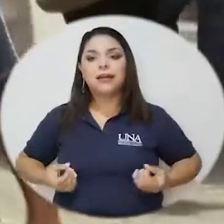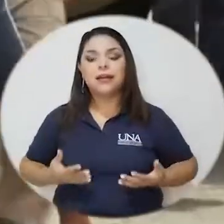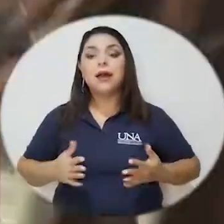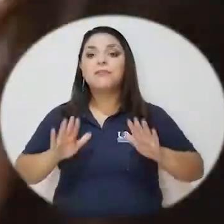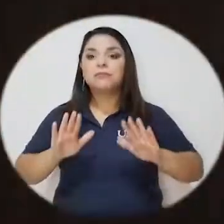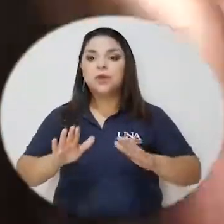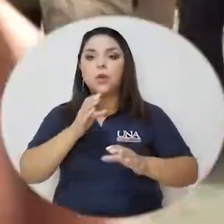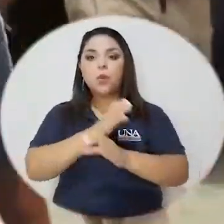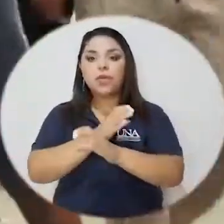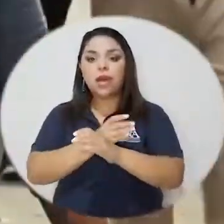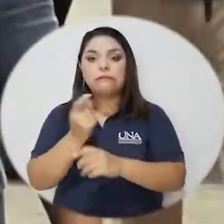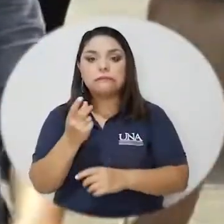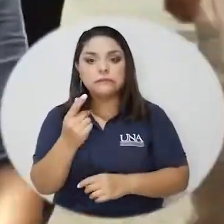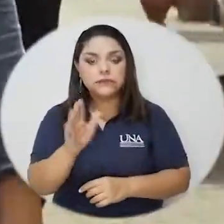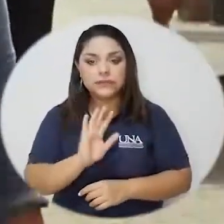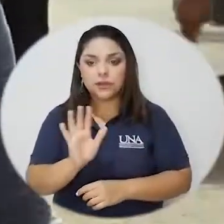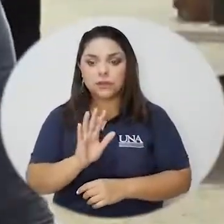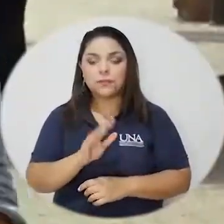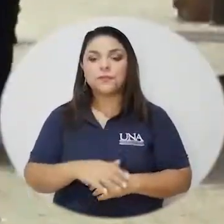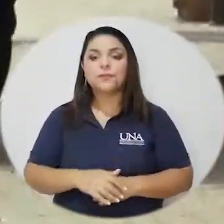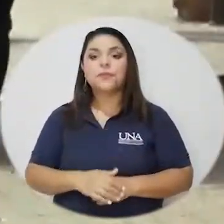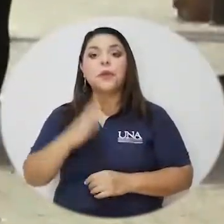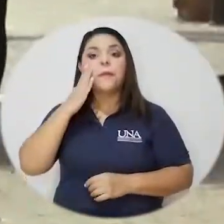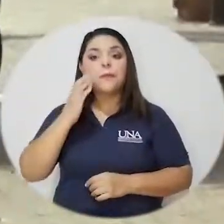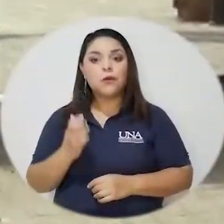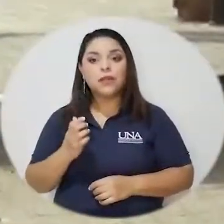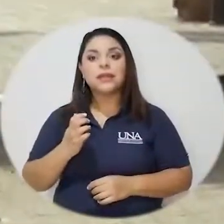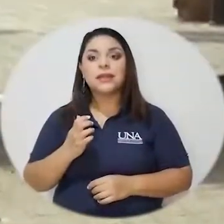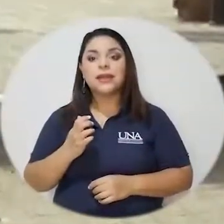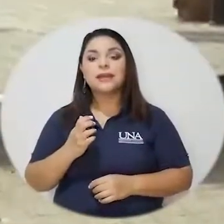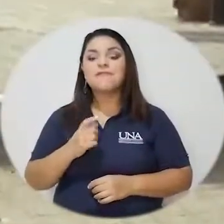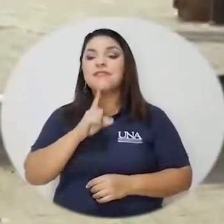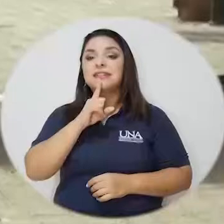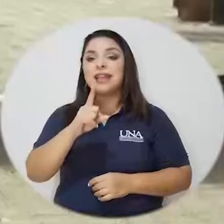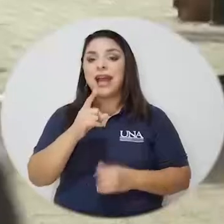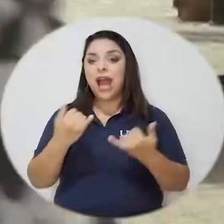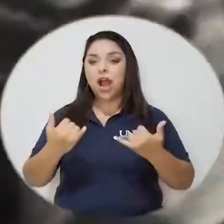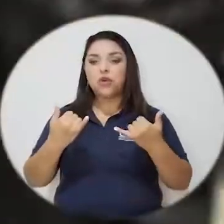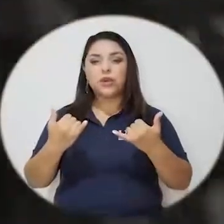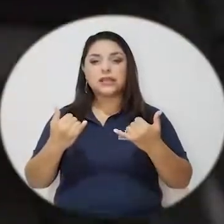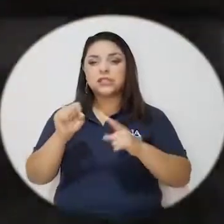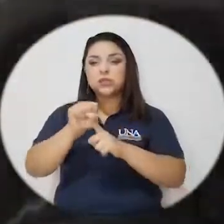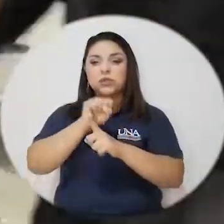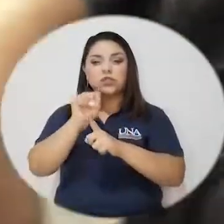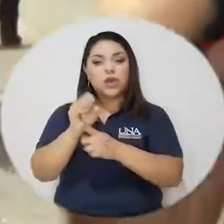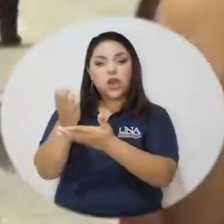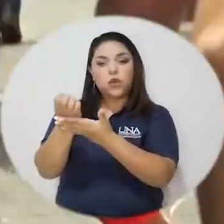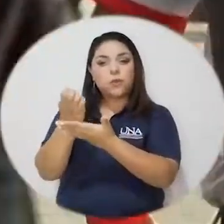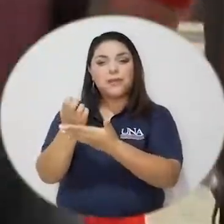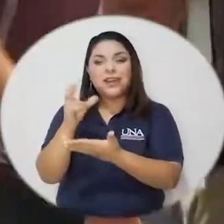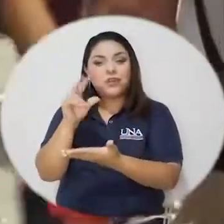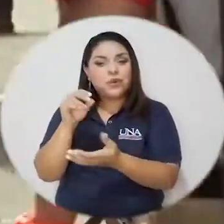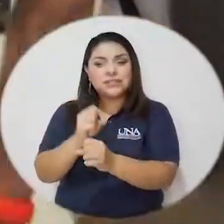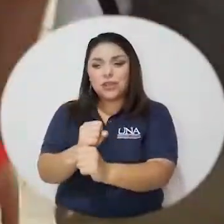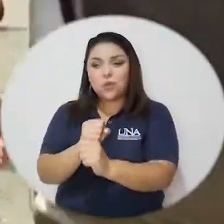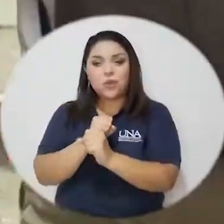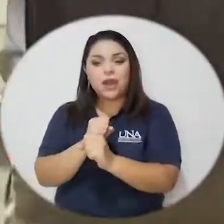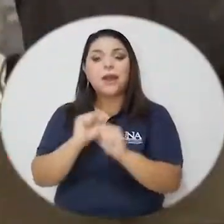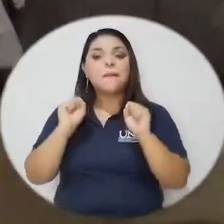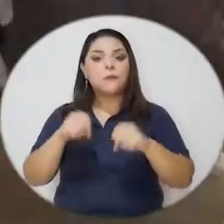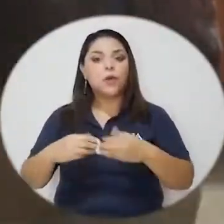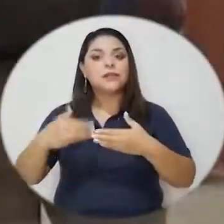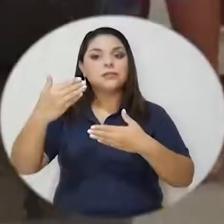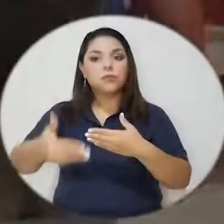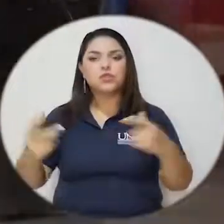aconsejamos? Mucha premura, porque, bien lo decía don Goldman, o sea, el panorama está tan incierto económicamente que en cualquier